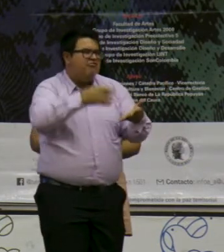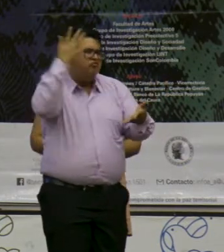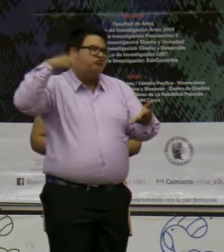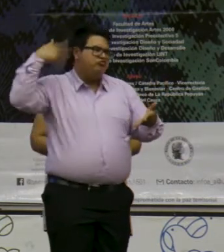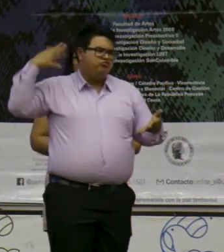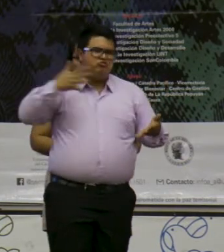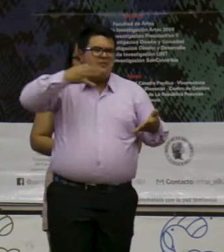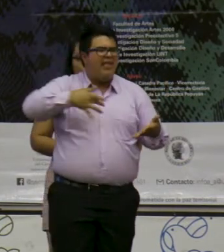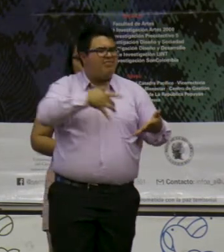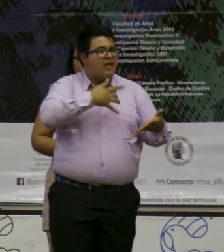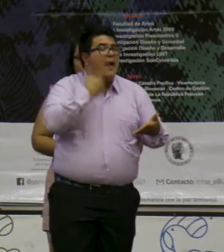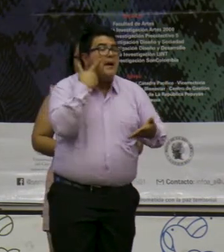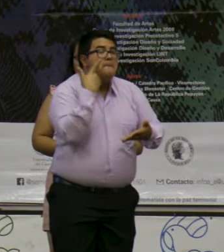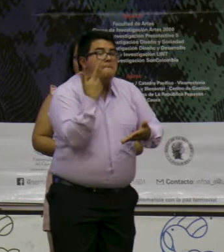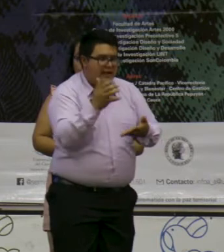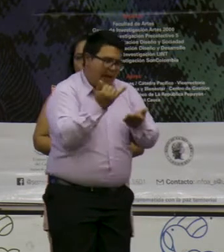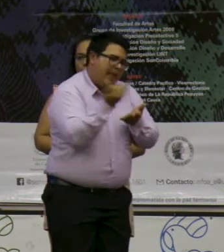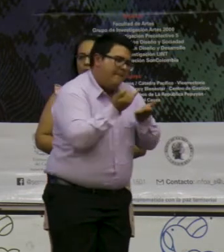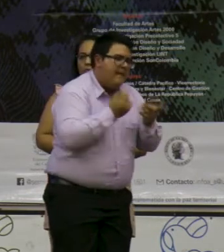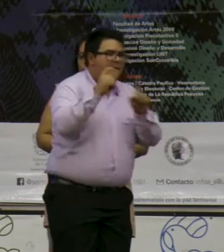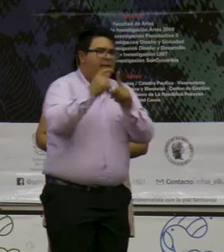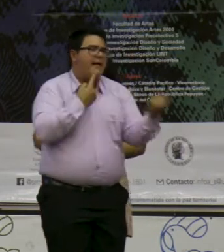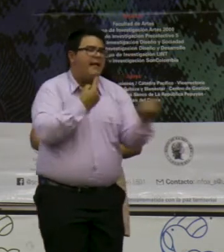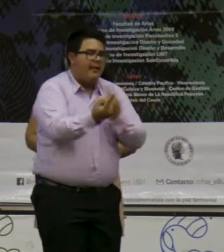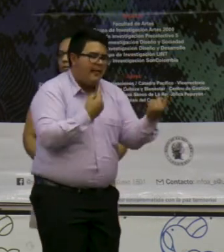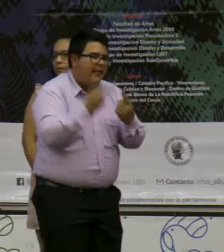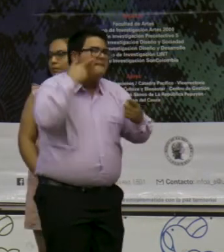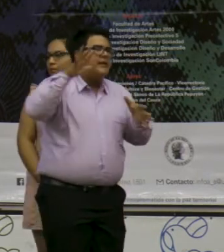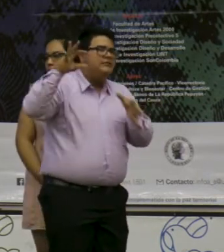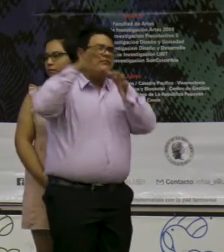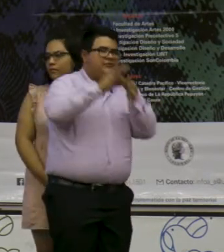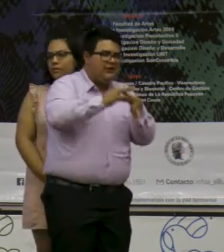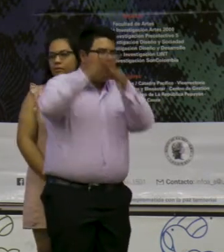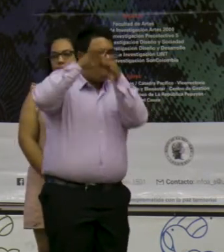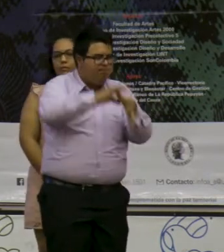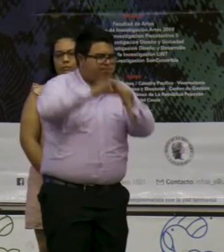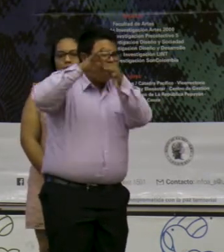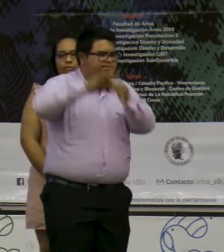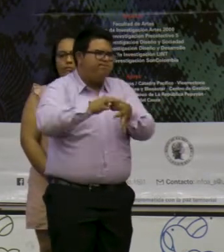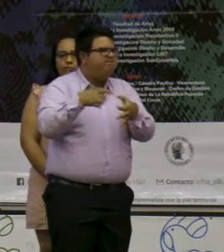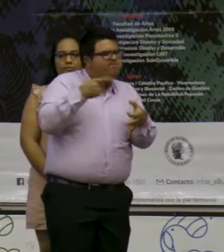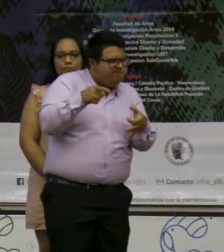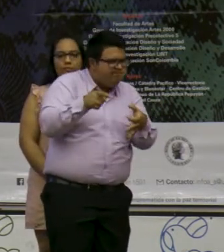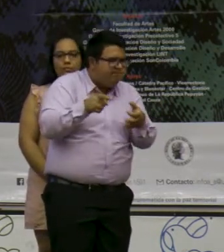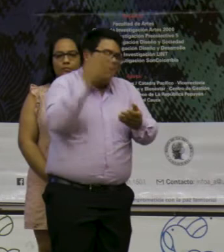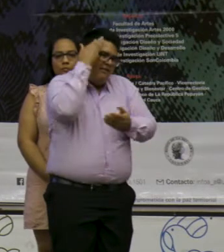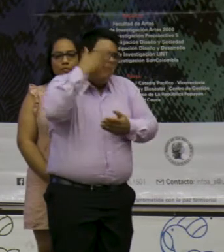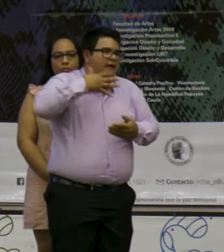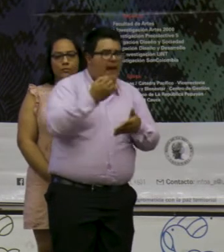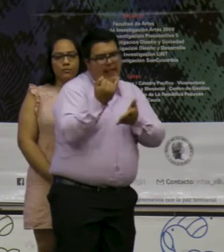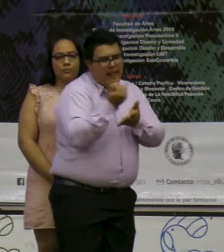ha sido definida como un diálogo entre las imágenes y las palabras, como una conexión, como cierta conexión en la que las